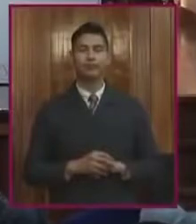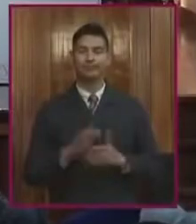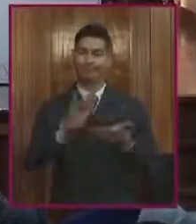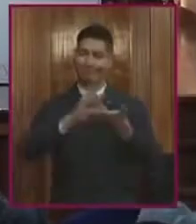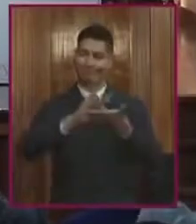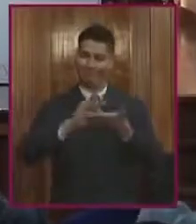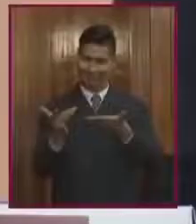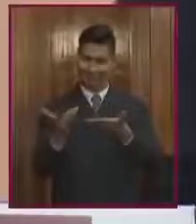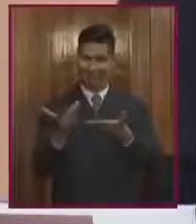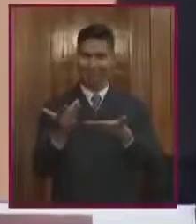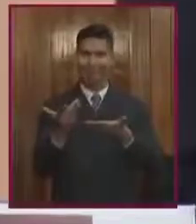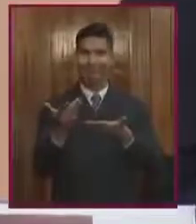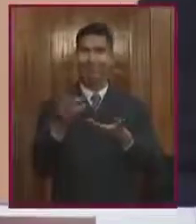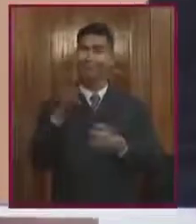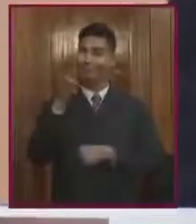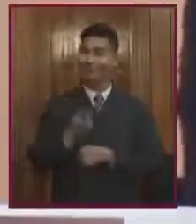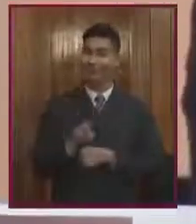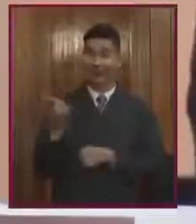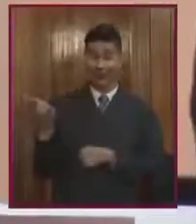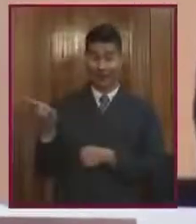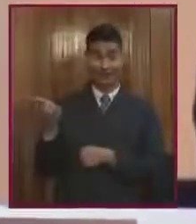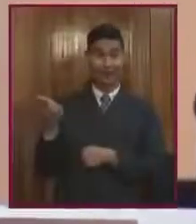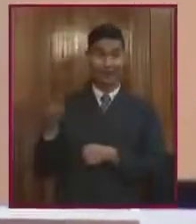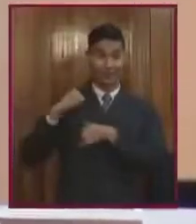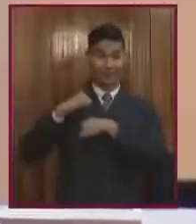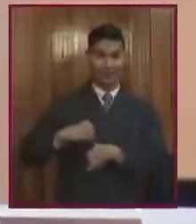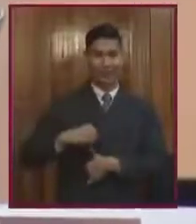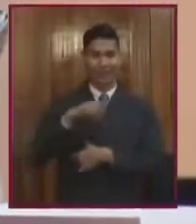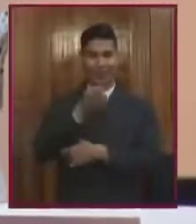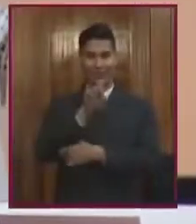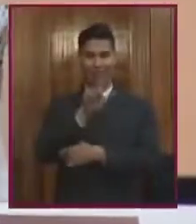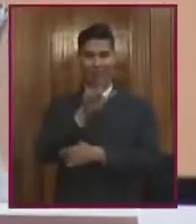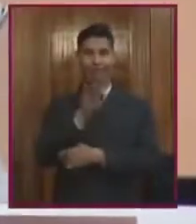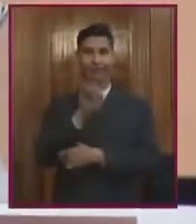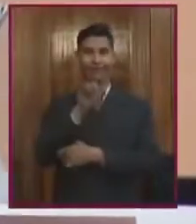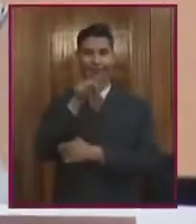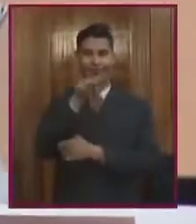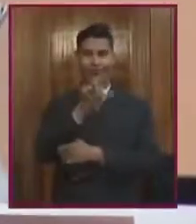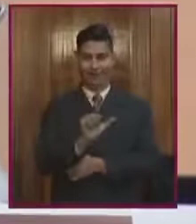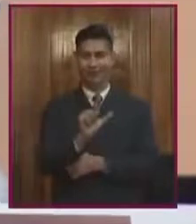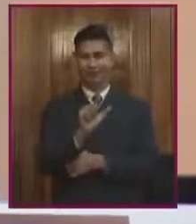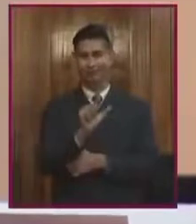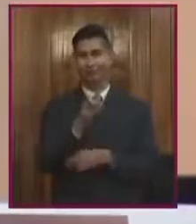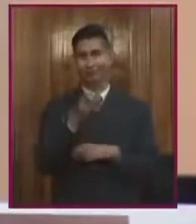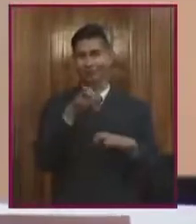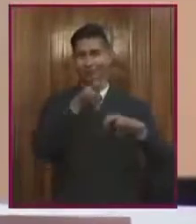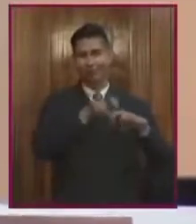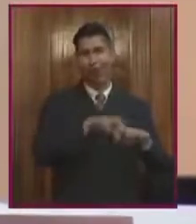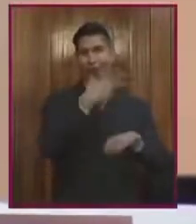Gracias a la presencia de la maestra Delfina Gómez, que viene a hacer de esta mesa una mesa más paritaria.